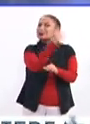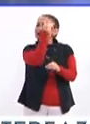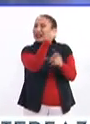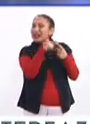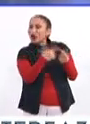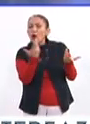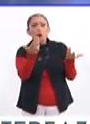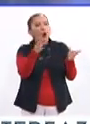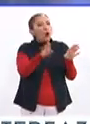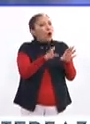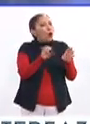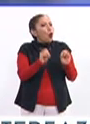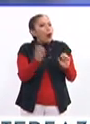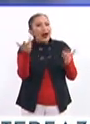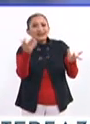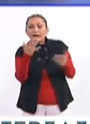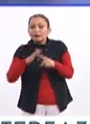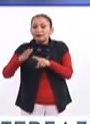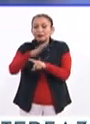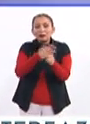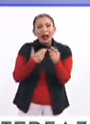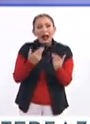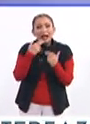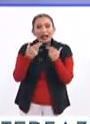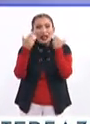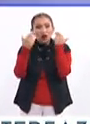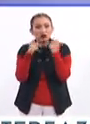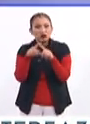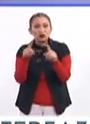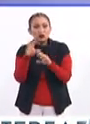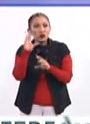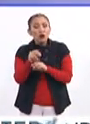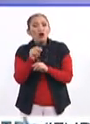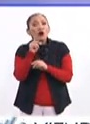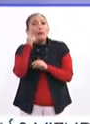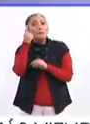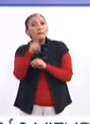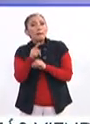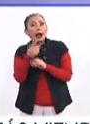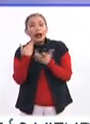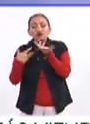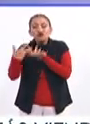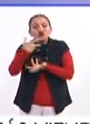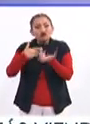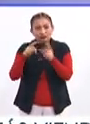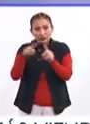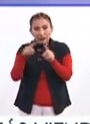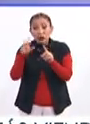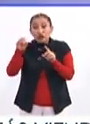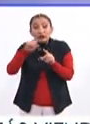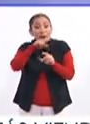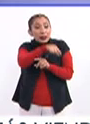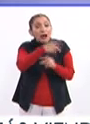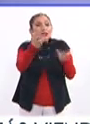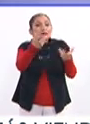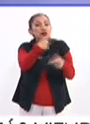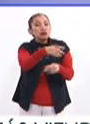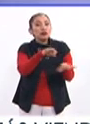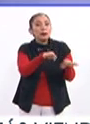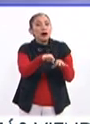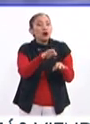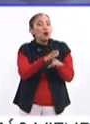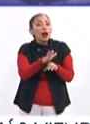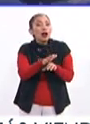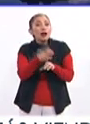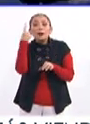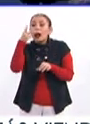para generar las mejores condiciones de negociaciones, etcétera, para la negociación multilateral, también para lo otro, también